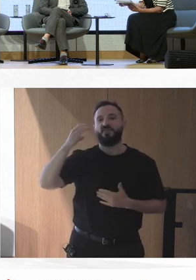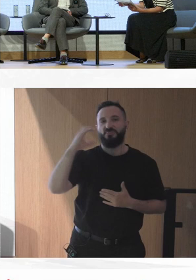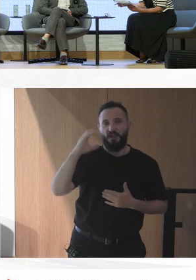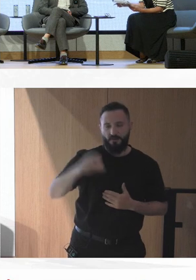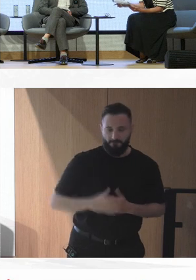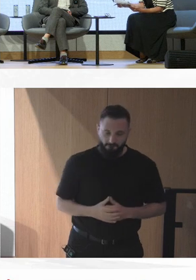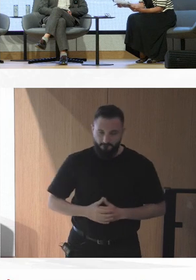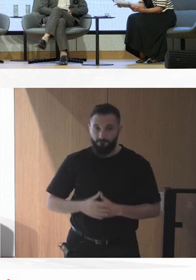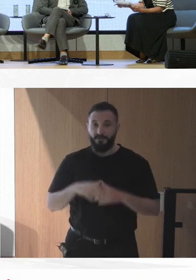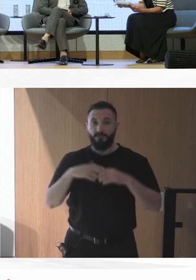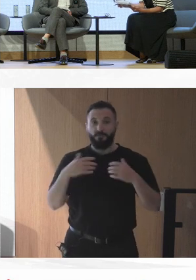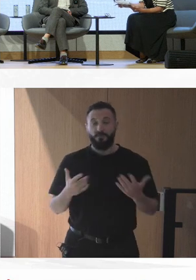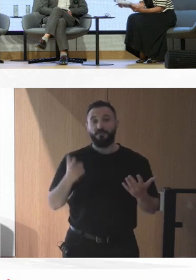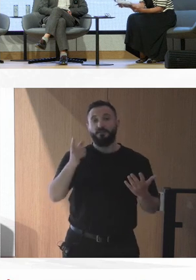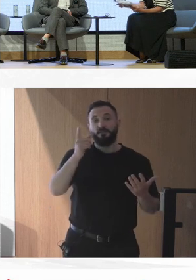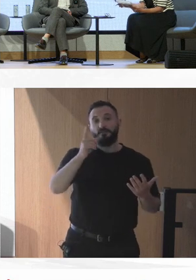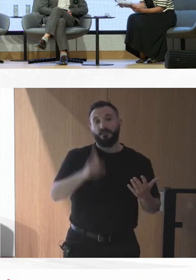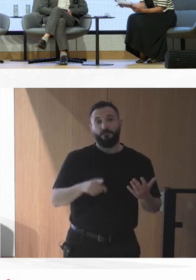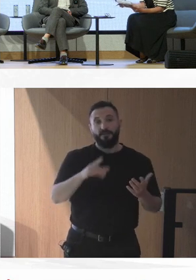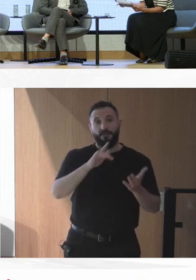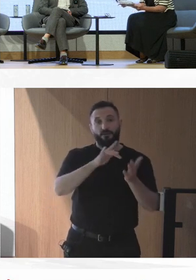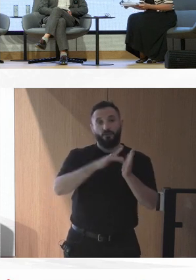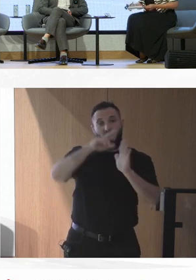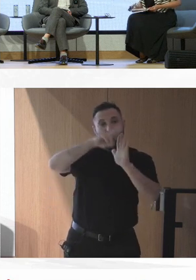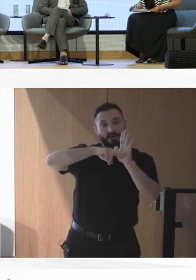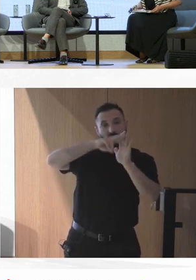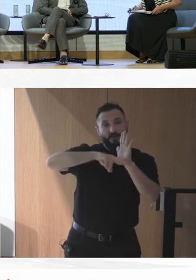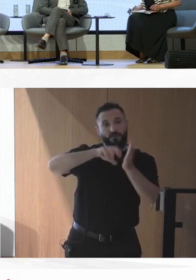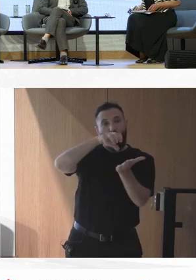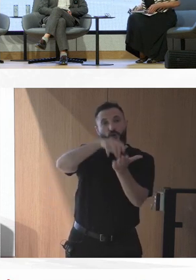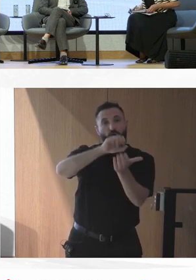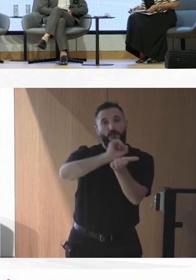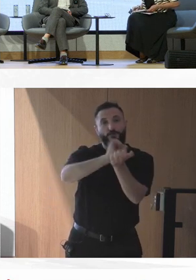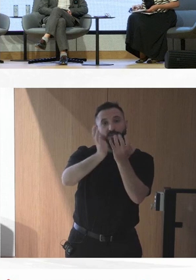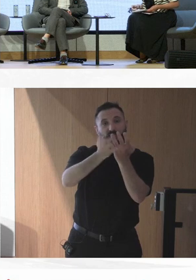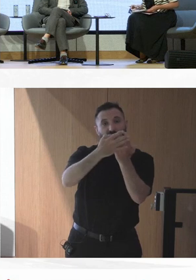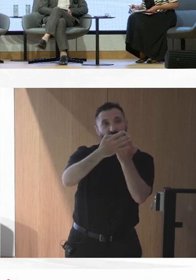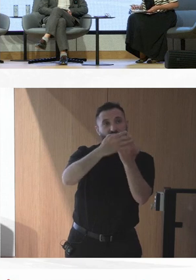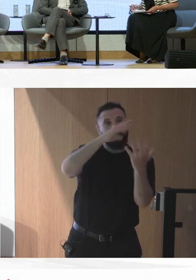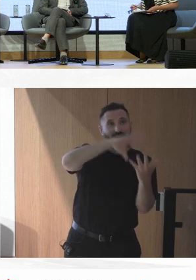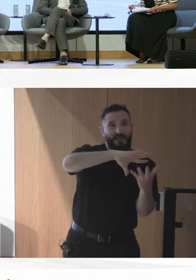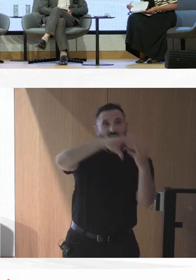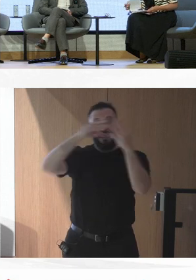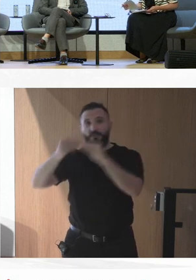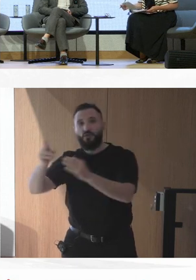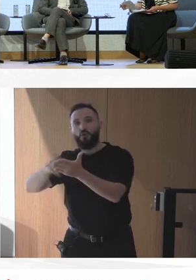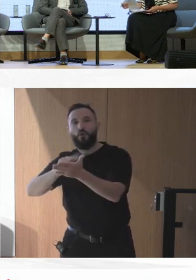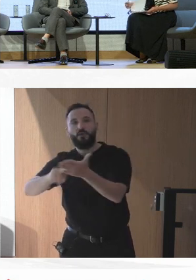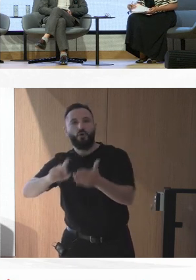Y sobre la adaptación de los reglamentos de prisiones españoles a la Convención. Así que bienvenida.